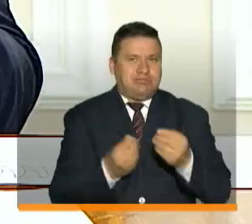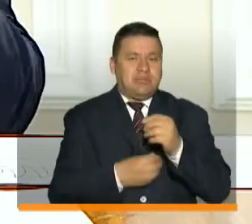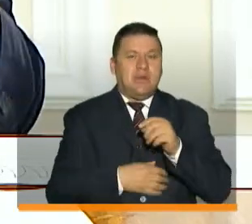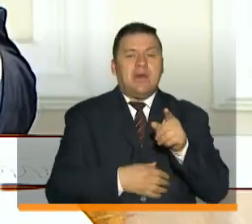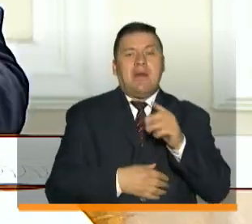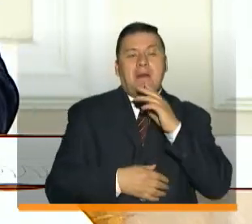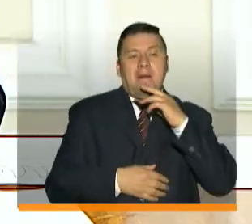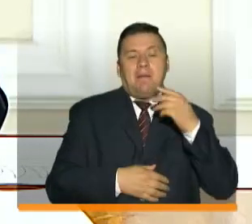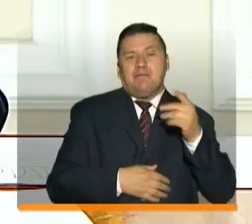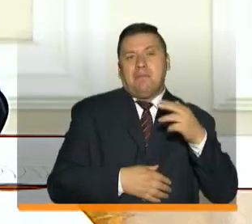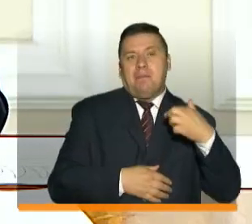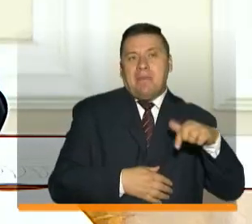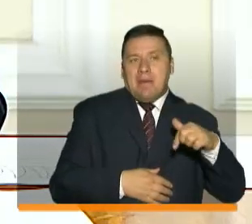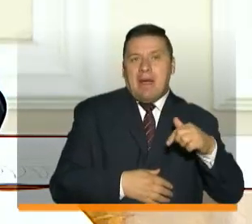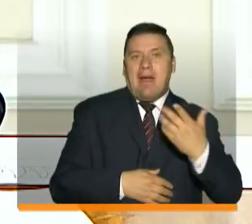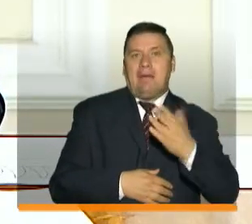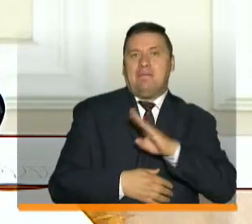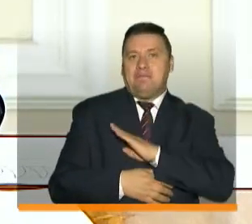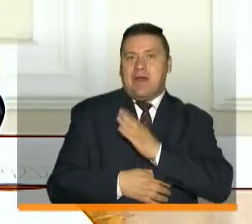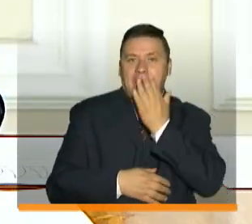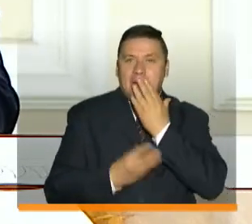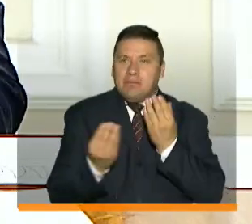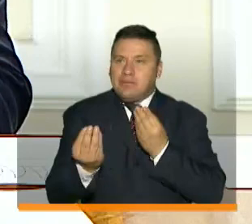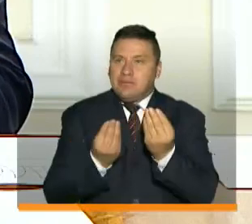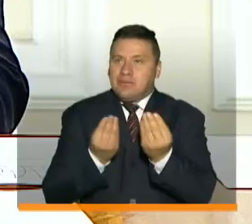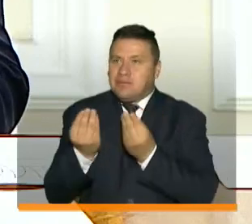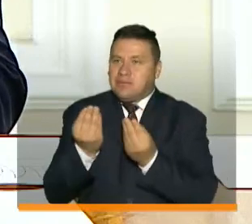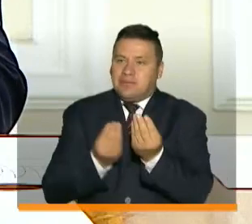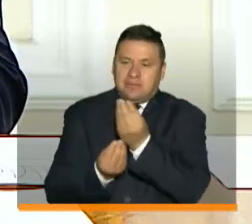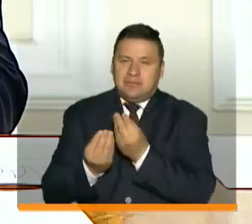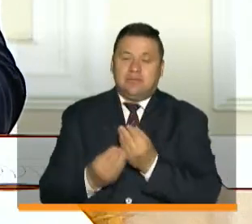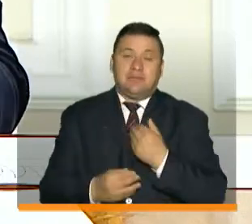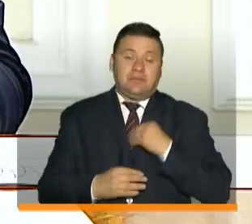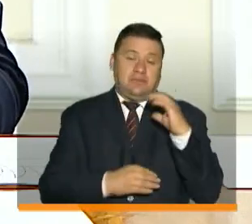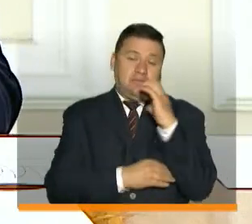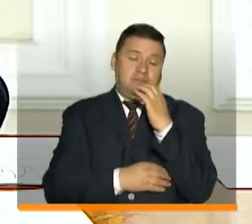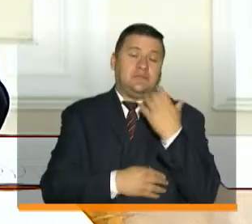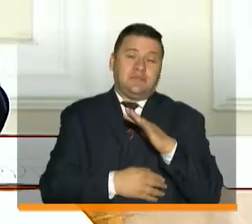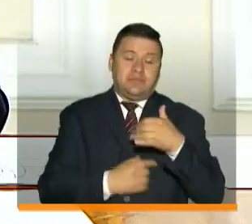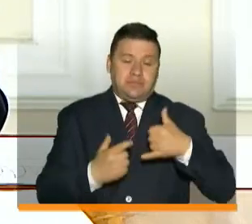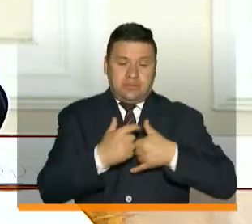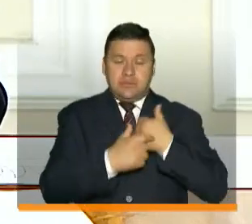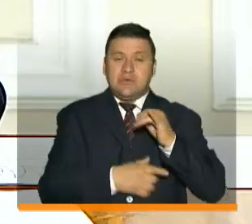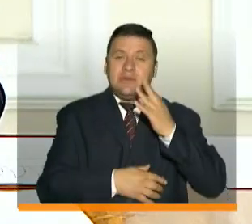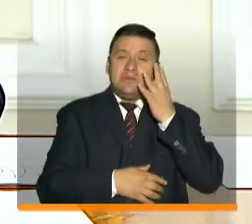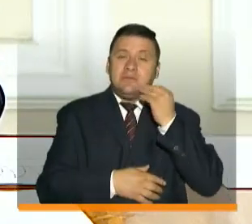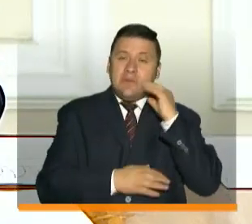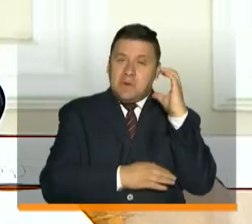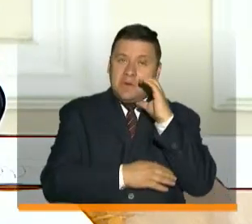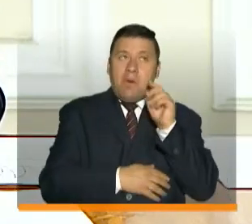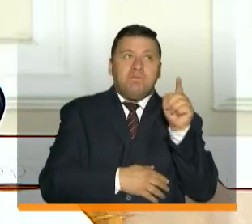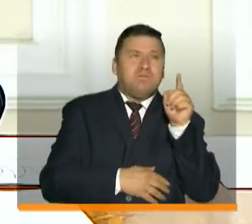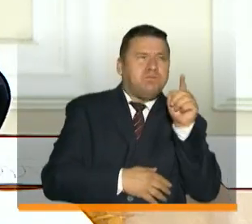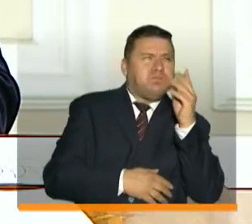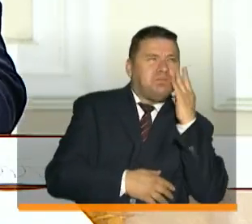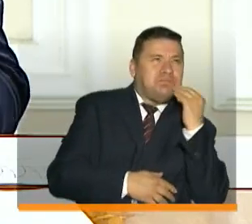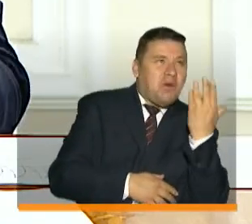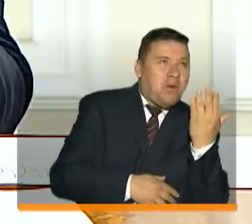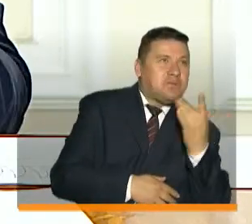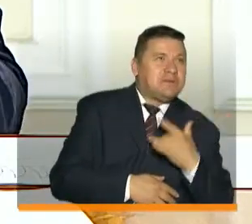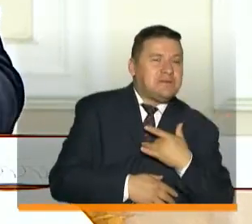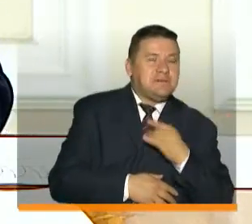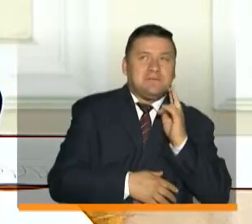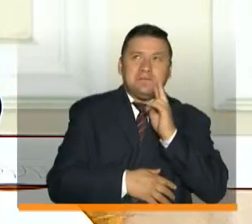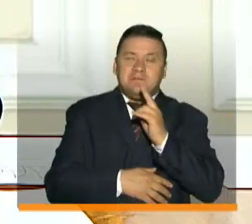también mirando el aforo integral de los colegios. Ya en nuestro país son varias las experiencias que están poniéndose en marcha,